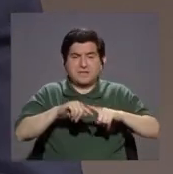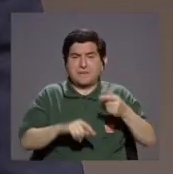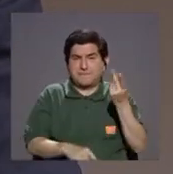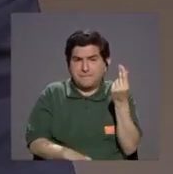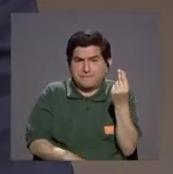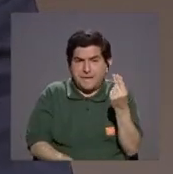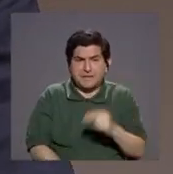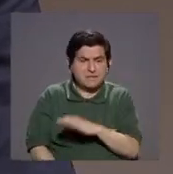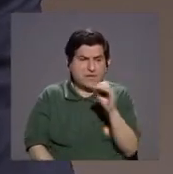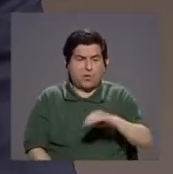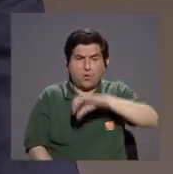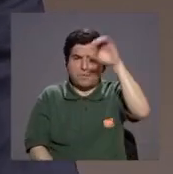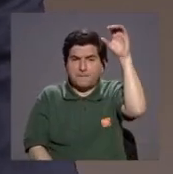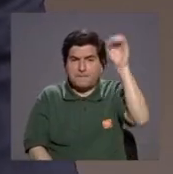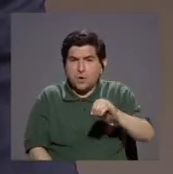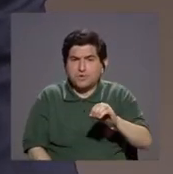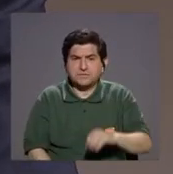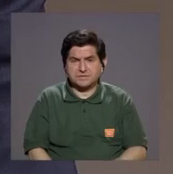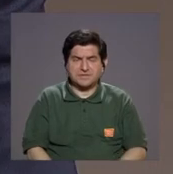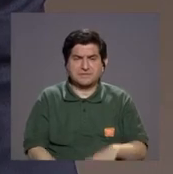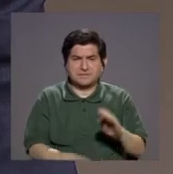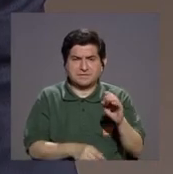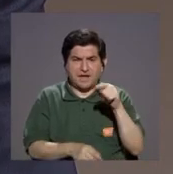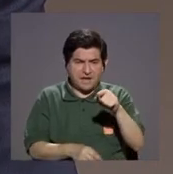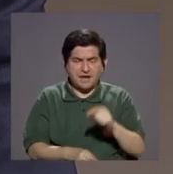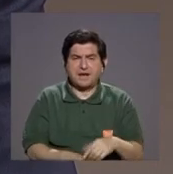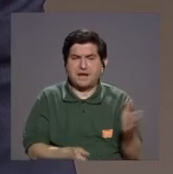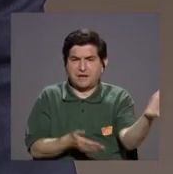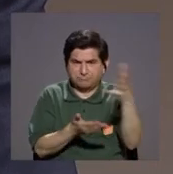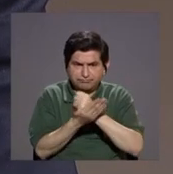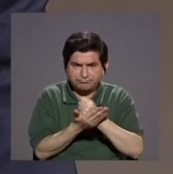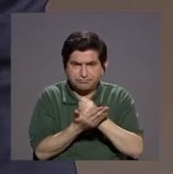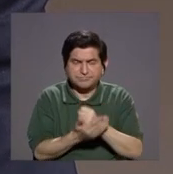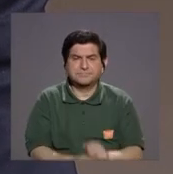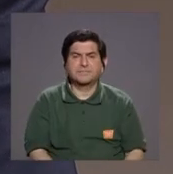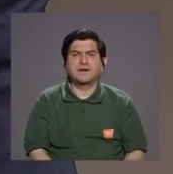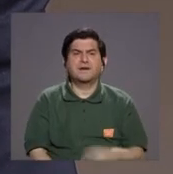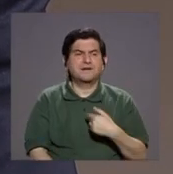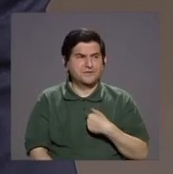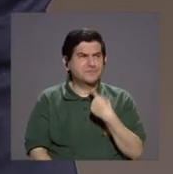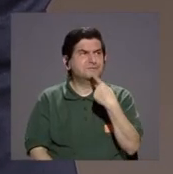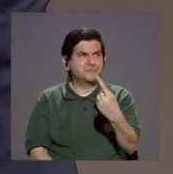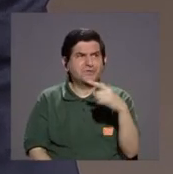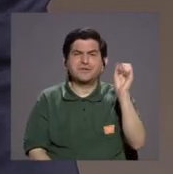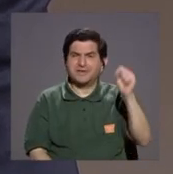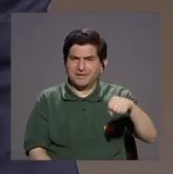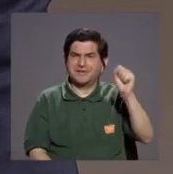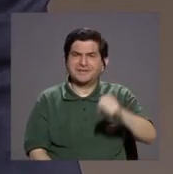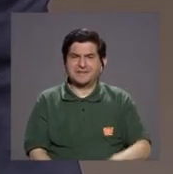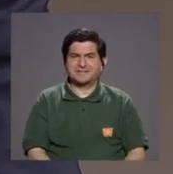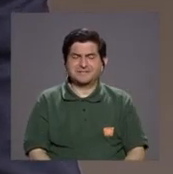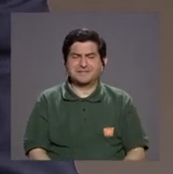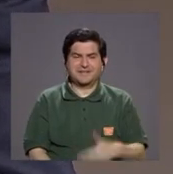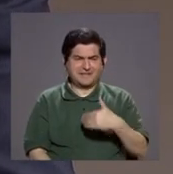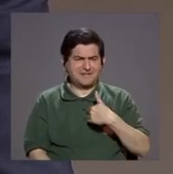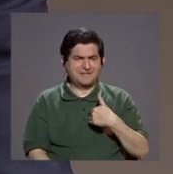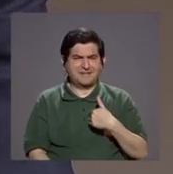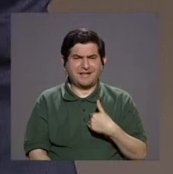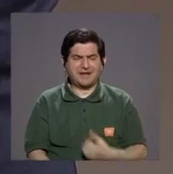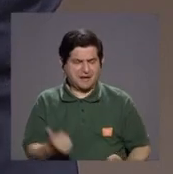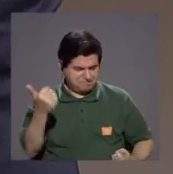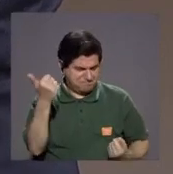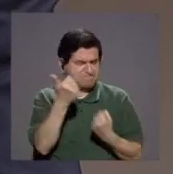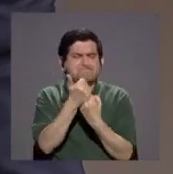la tasa de interés que cobró entonces si sin la menor duda me atrevería a decir que hemos recibido un grandísimo